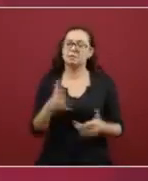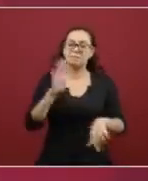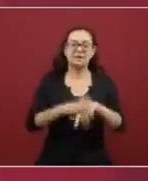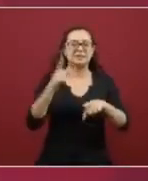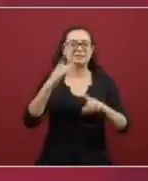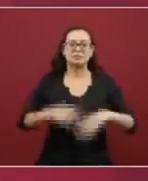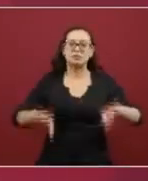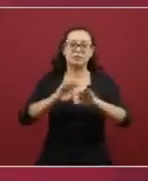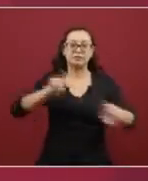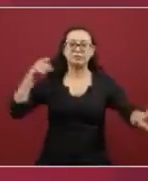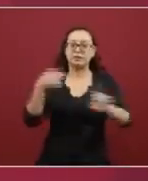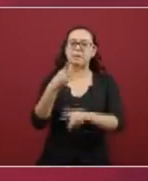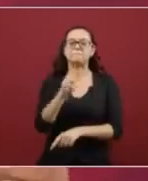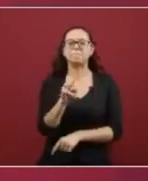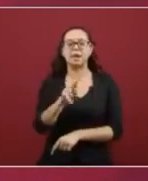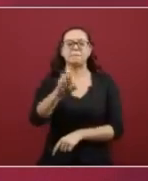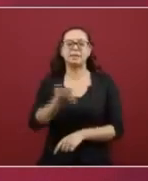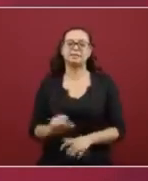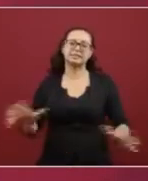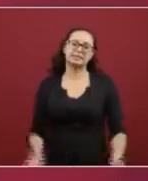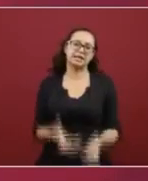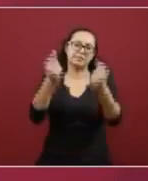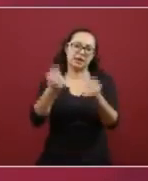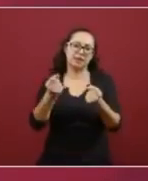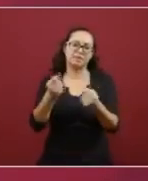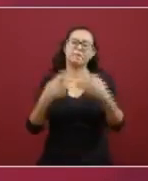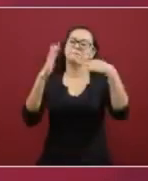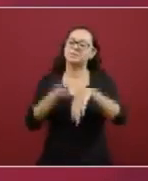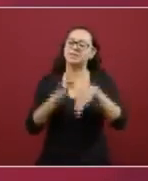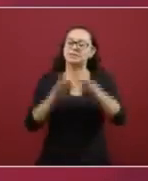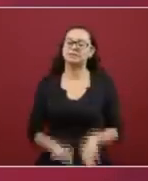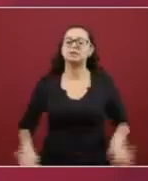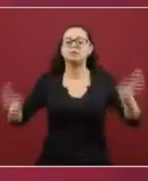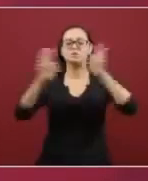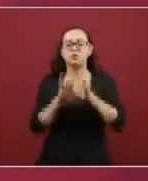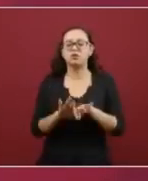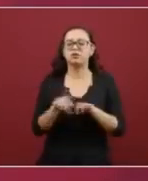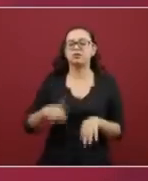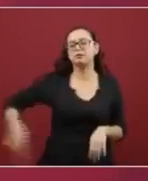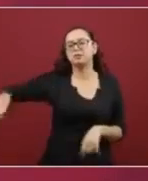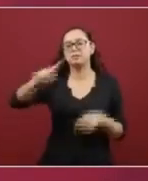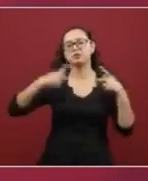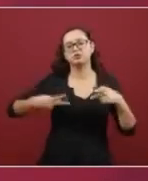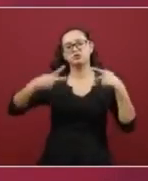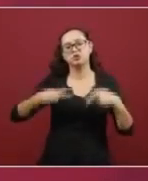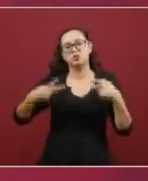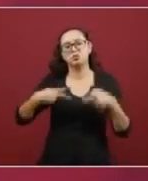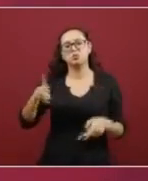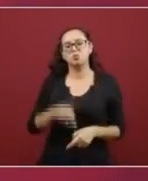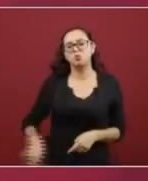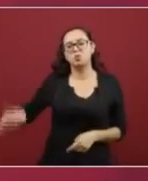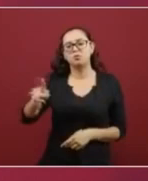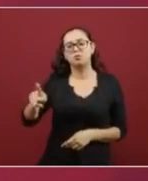Pemex. Lo que nos importa es que el pueblo no pague